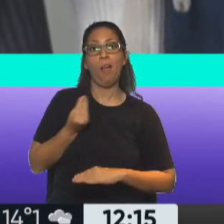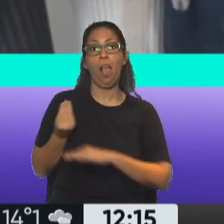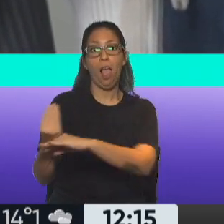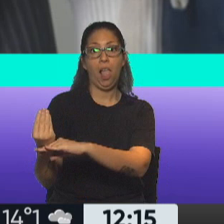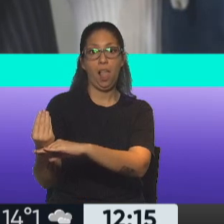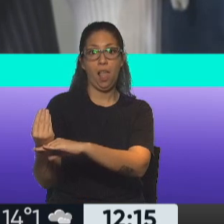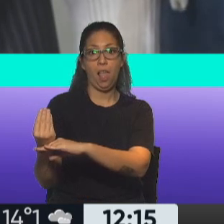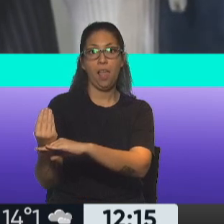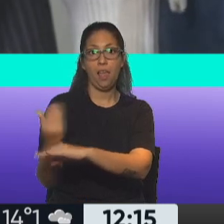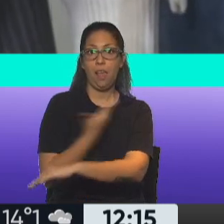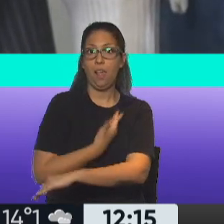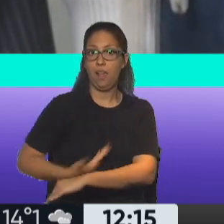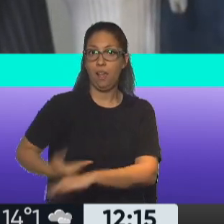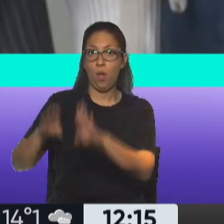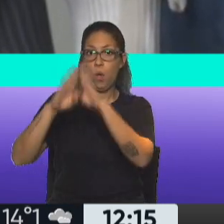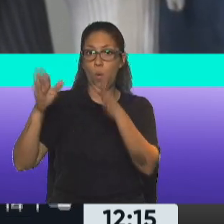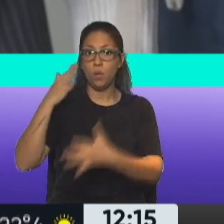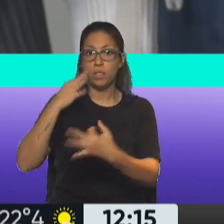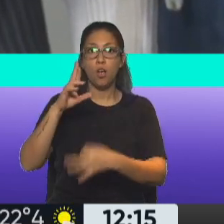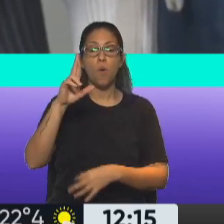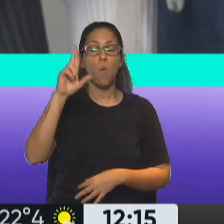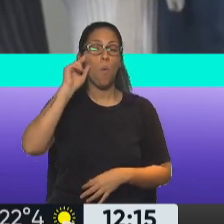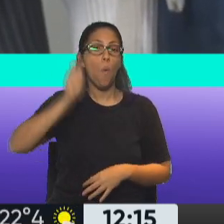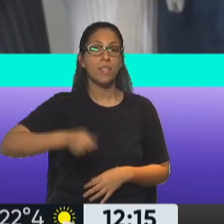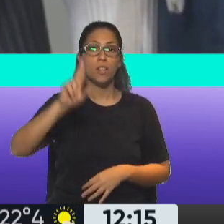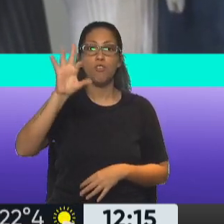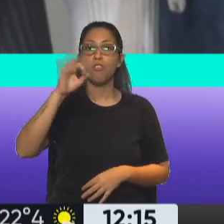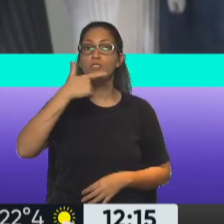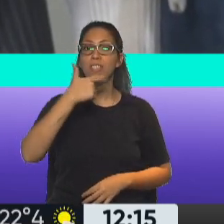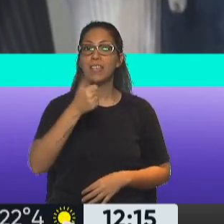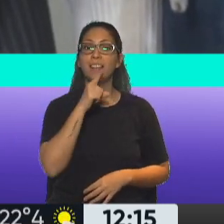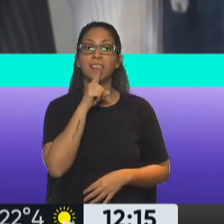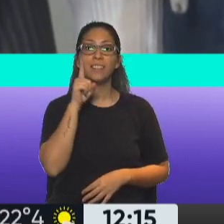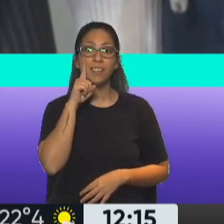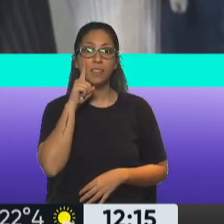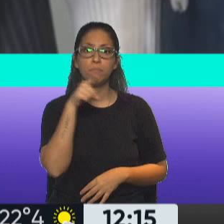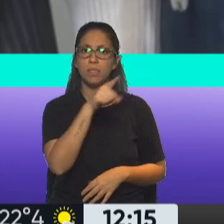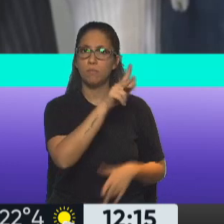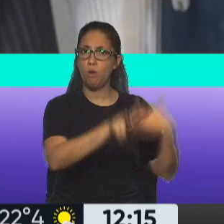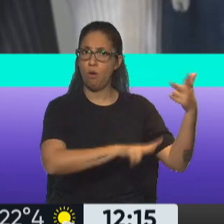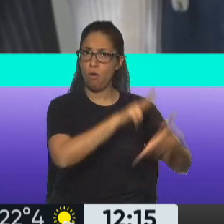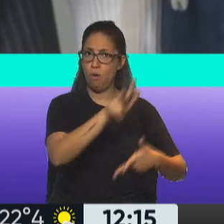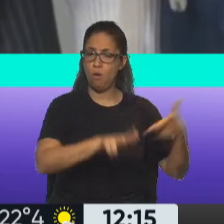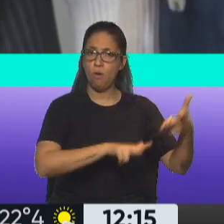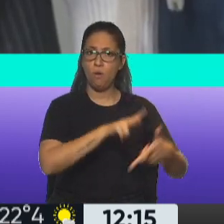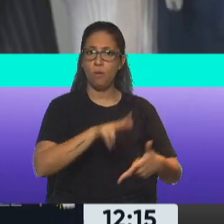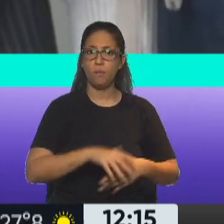Corte Suprema de Justicia de la Nación, el juez Rosati, que derogó, como contó,